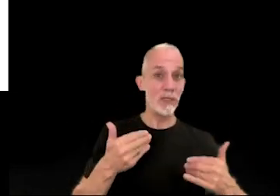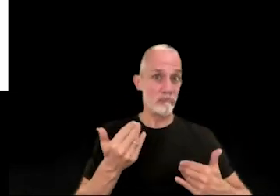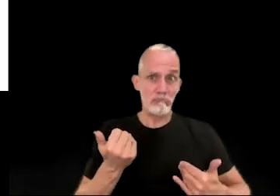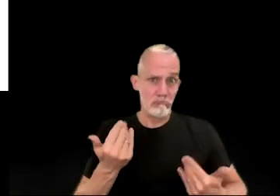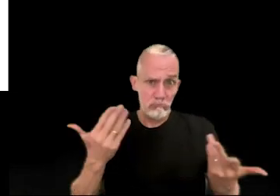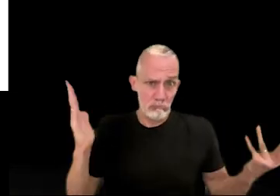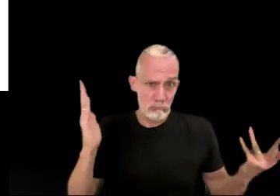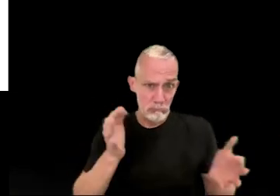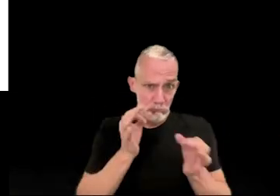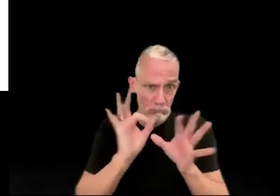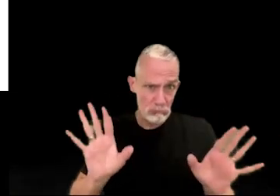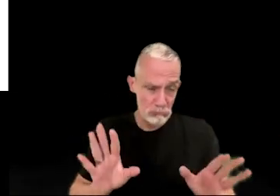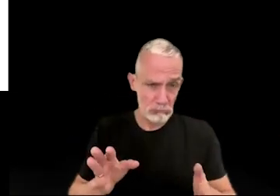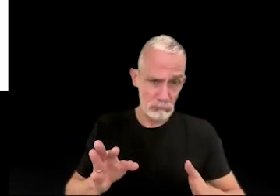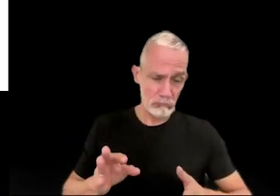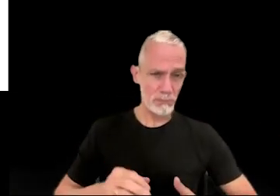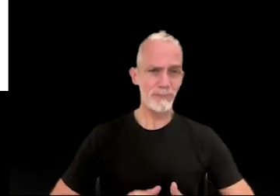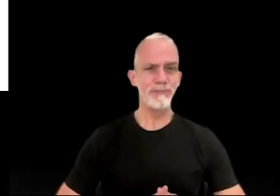que